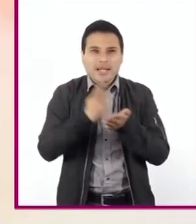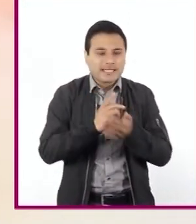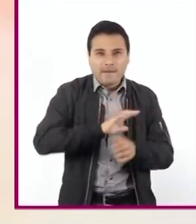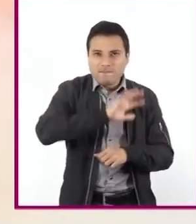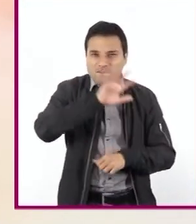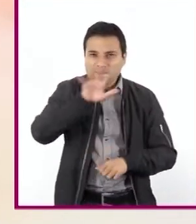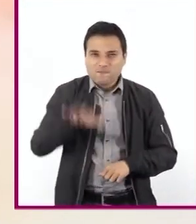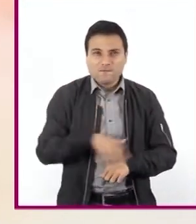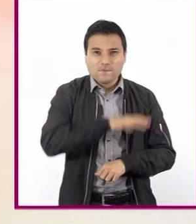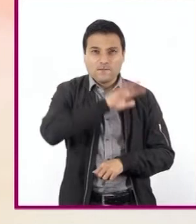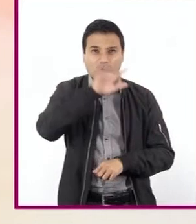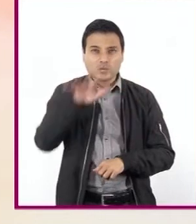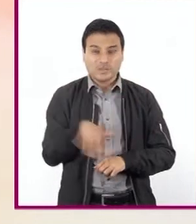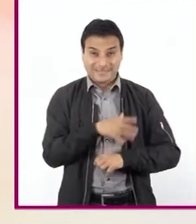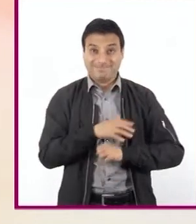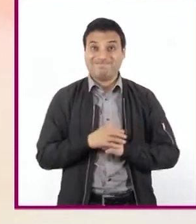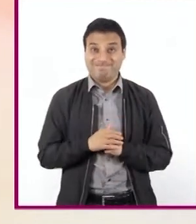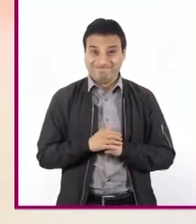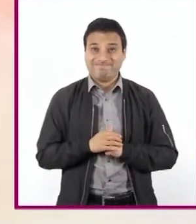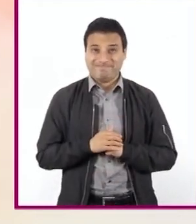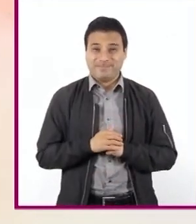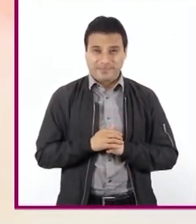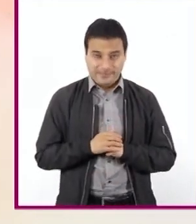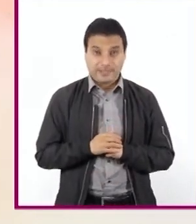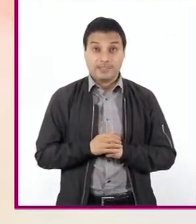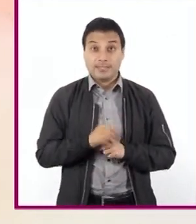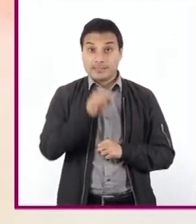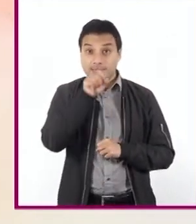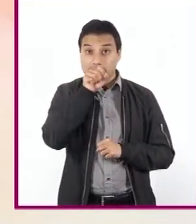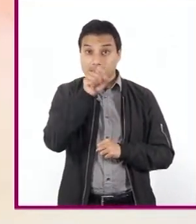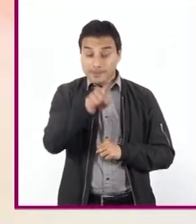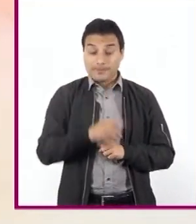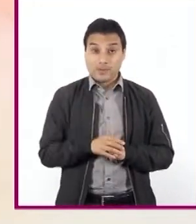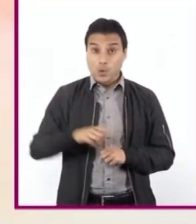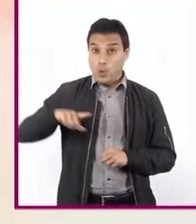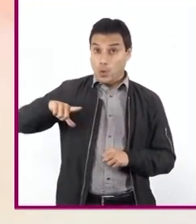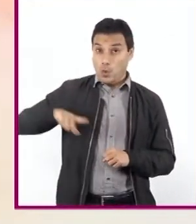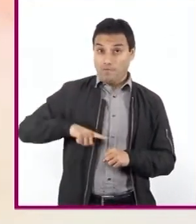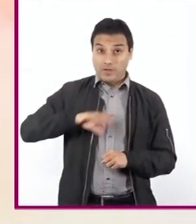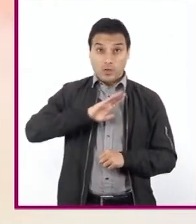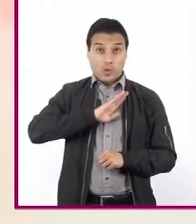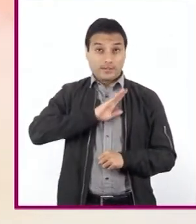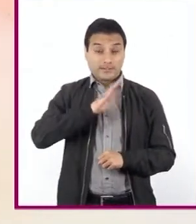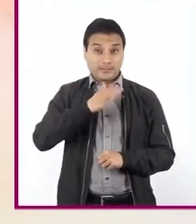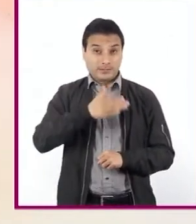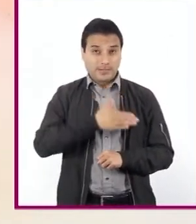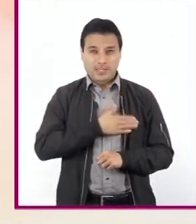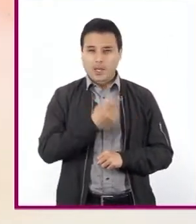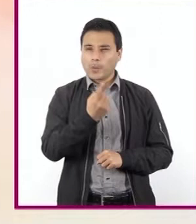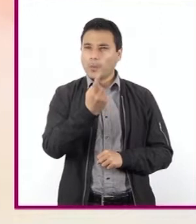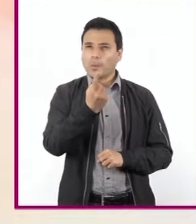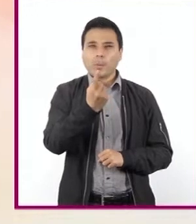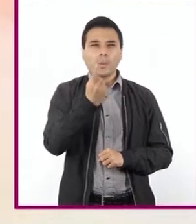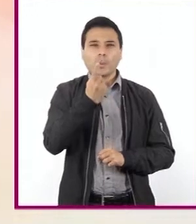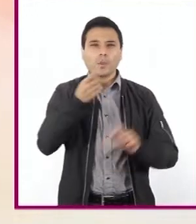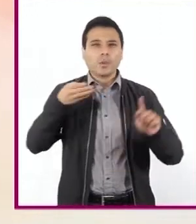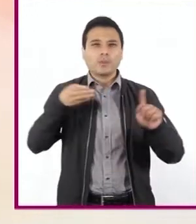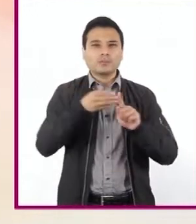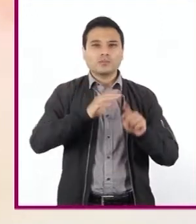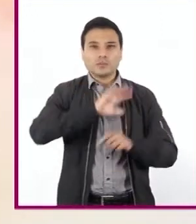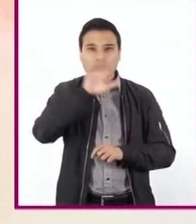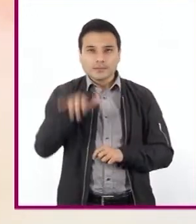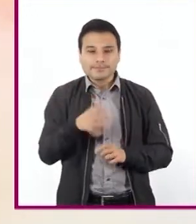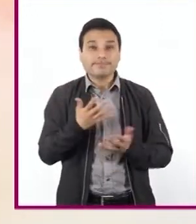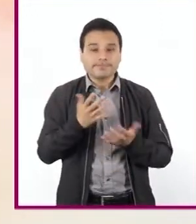nada preocupó tan alta y fijamente la atención del gobierno español como el arreglo y la seguridad del